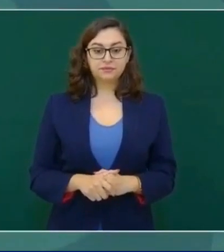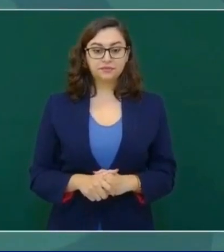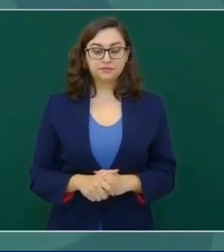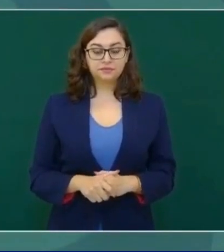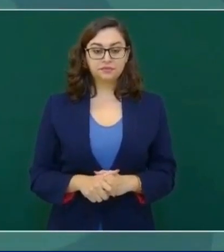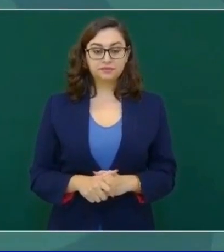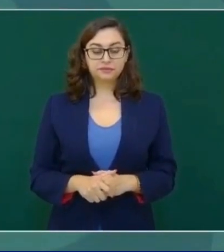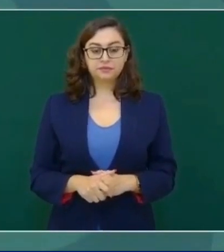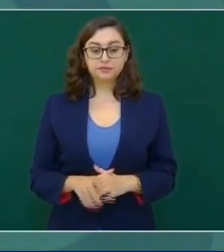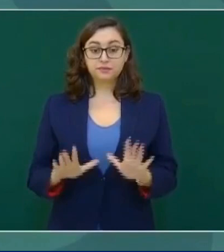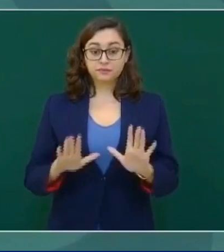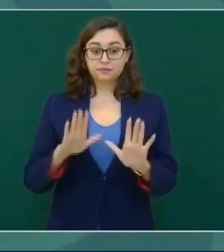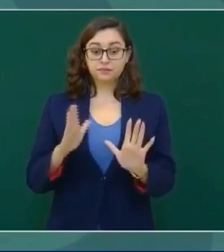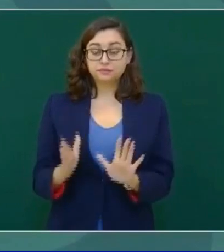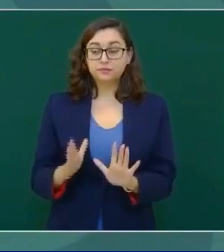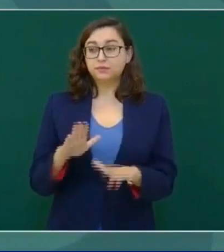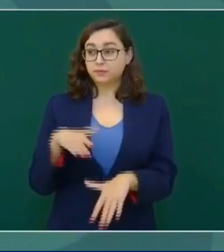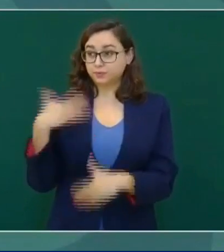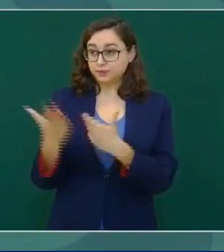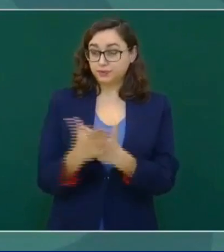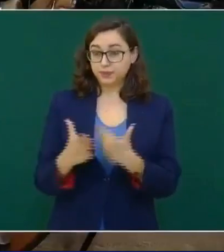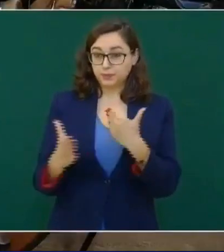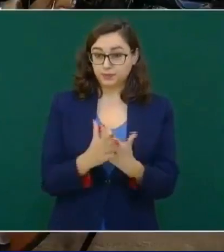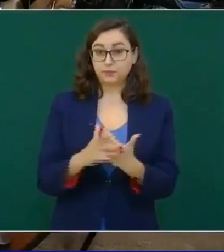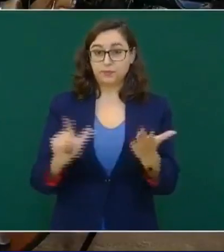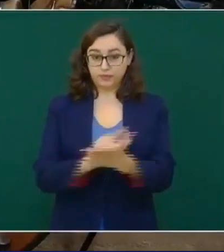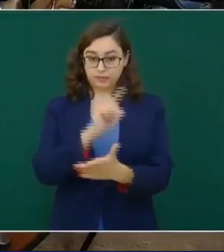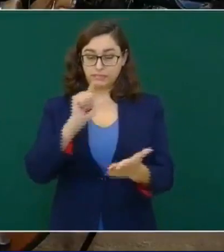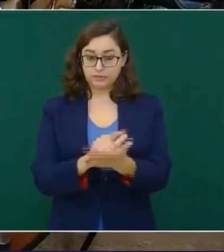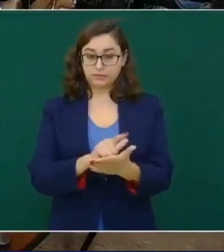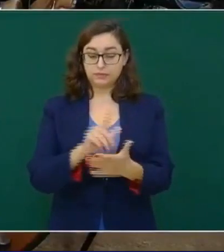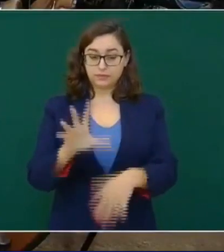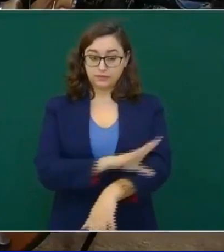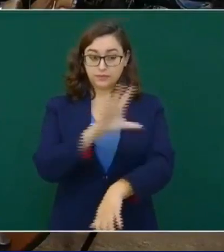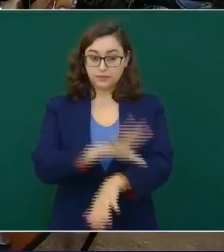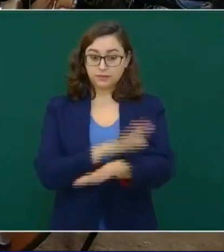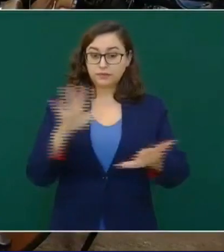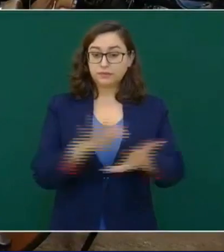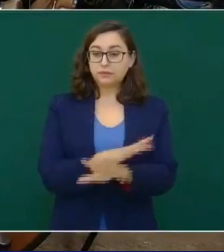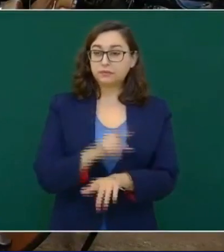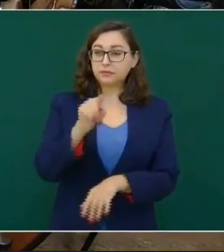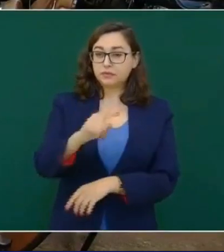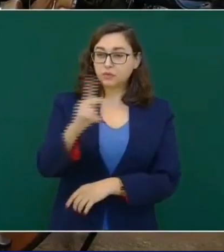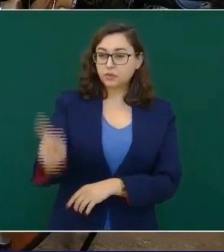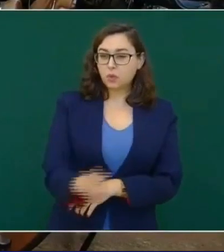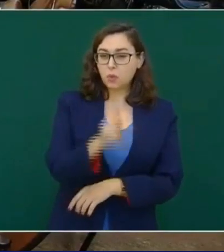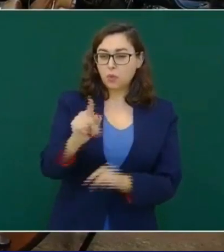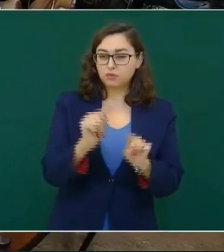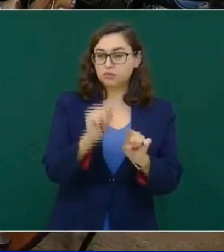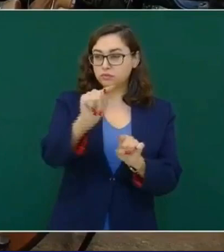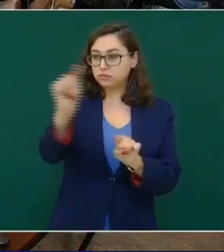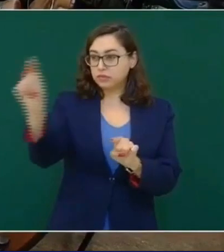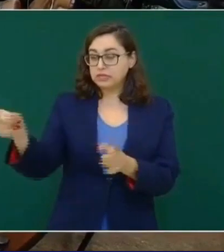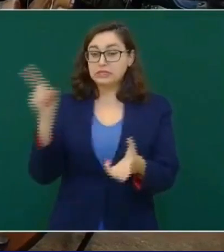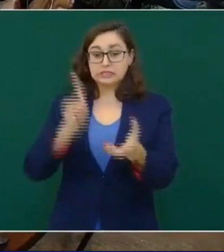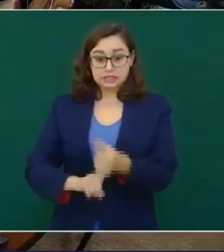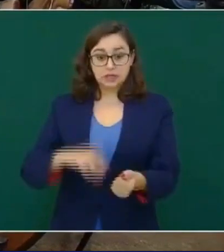imagínense si en Chicoacén, si en Malpaso, si en Peñitas, si en las hidroeléctricas,